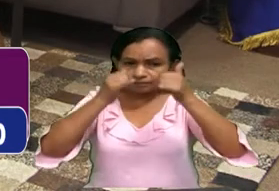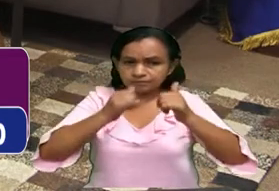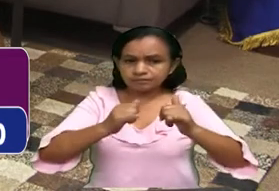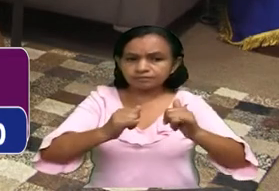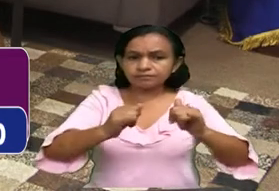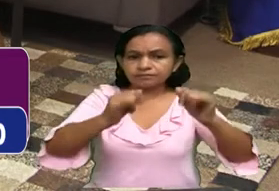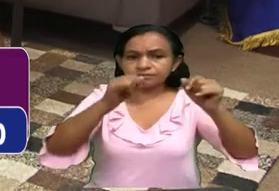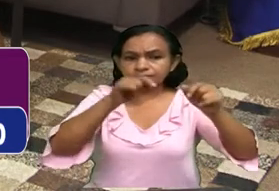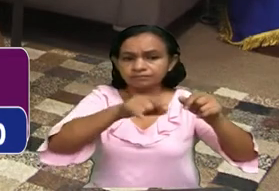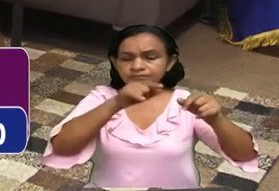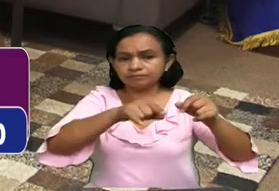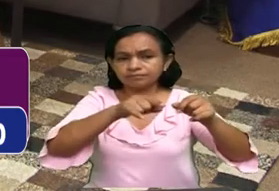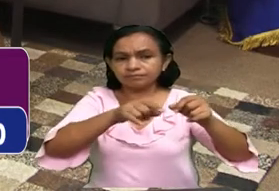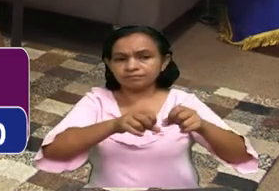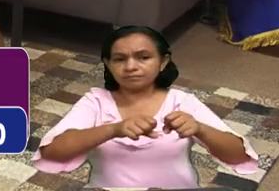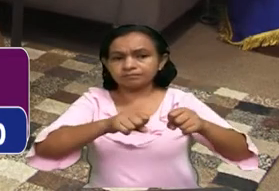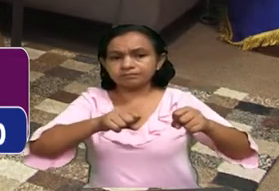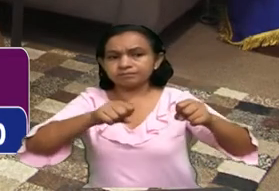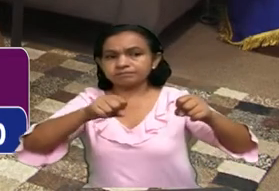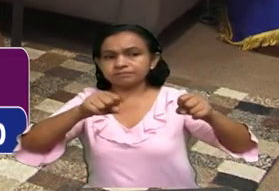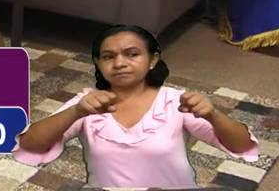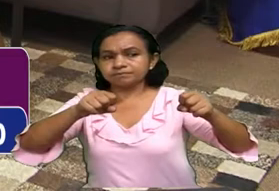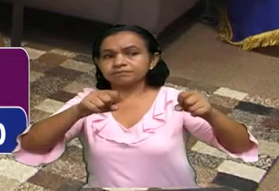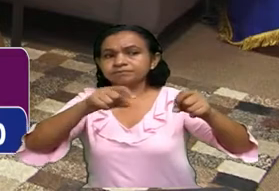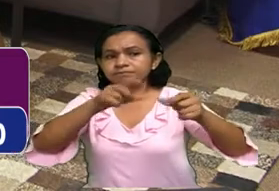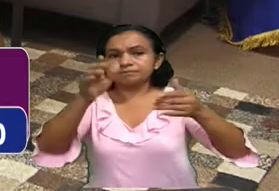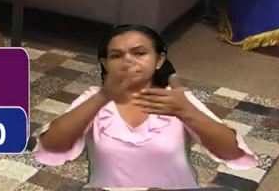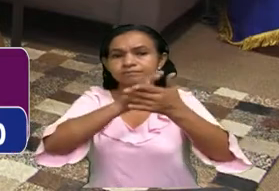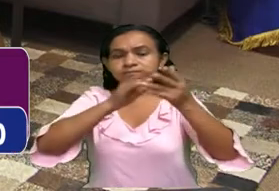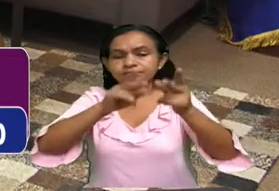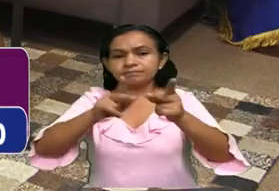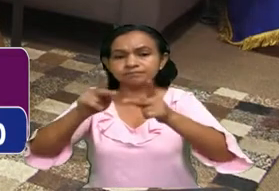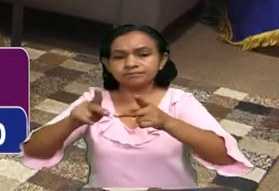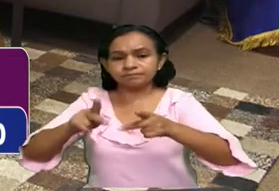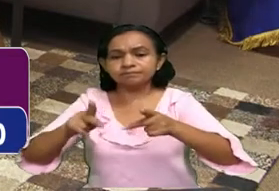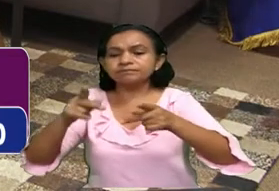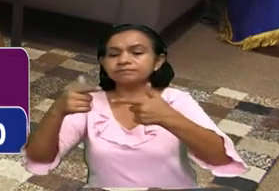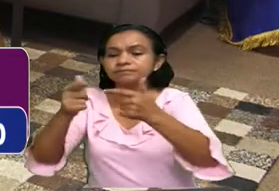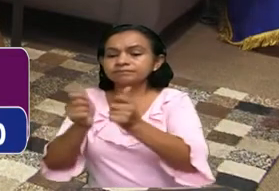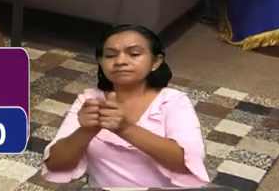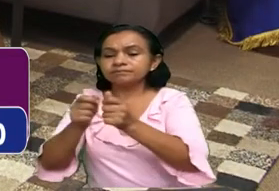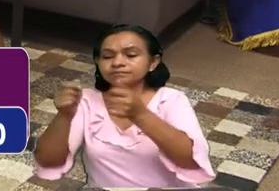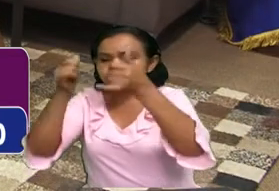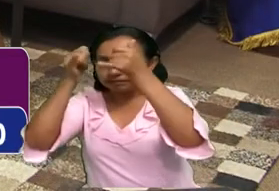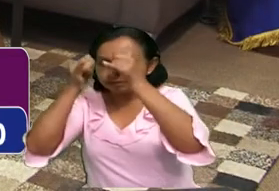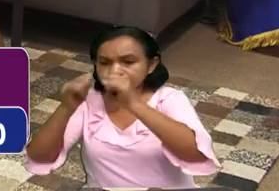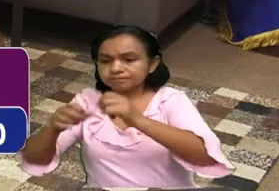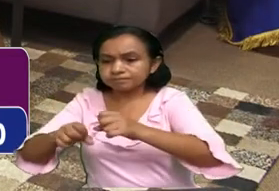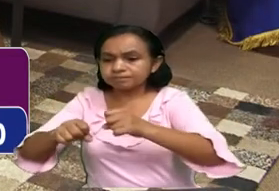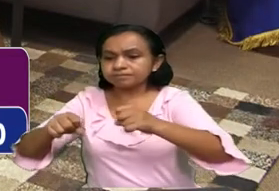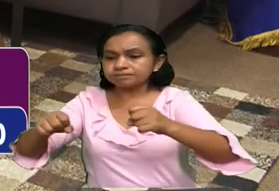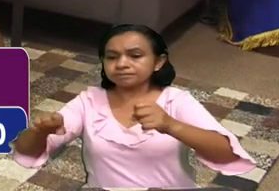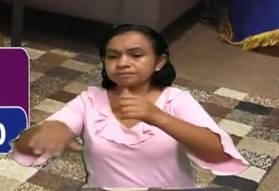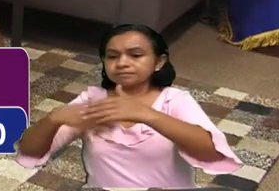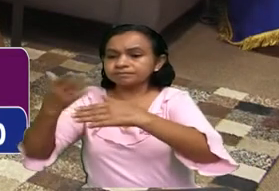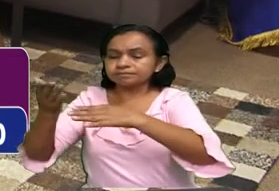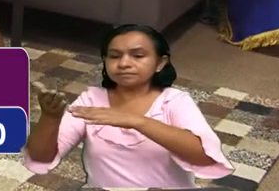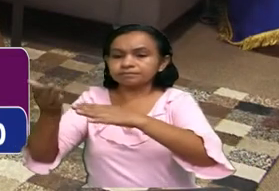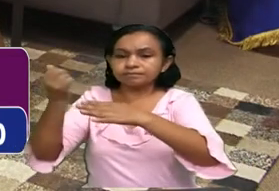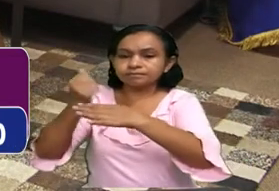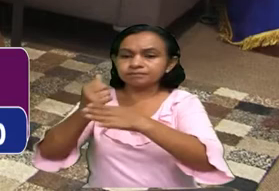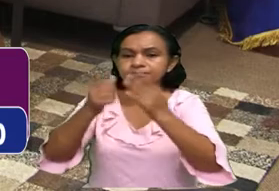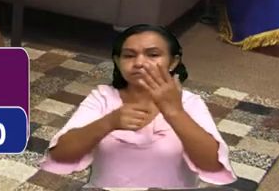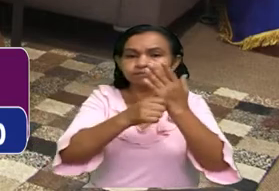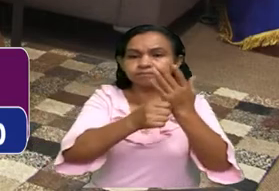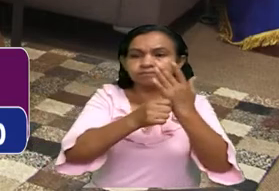mataderos, están engordando y varios productores también lo están haciendo de manera particular, en donde el animal está